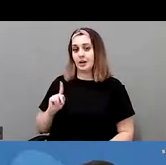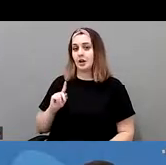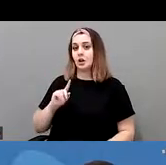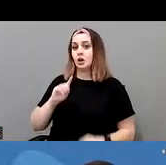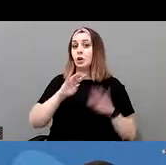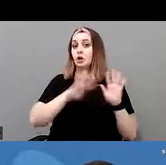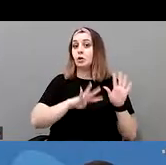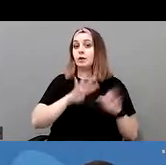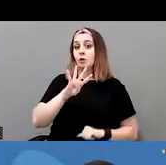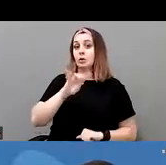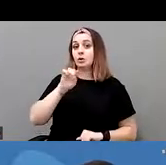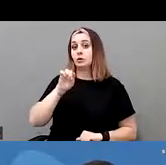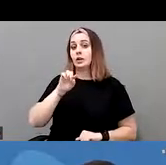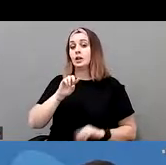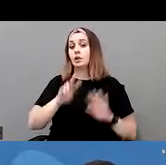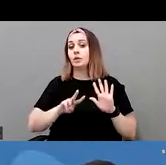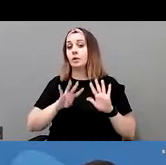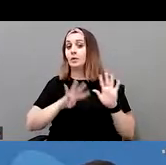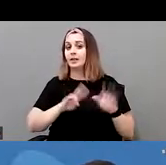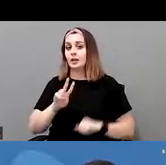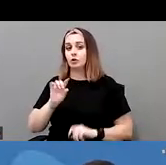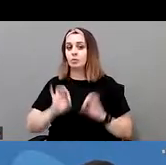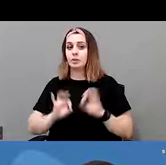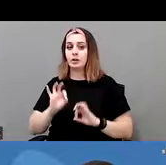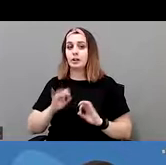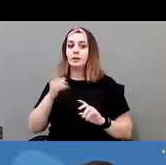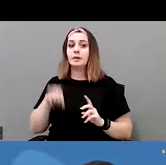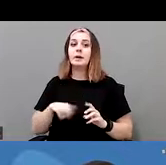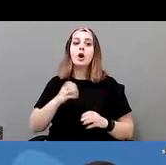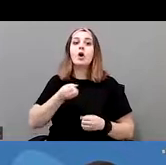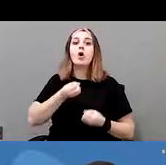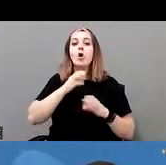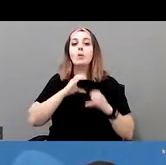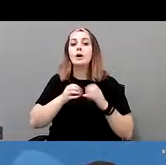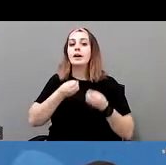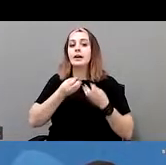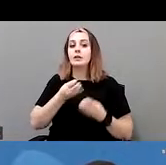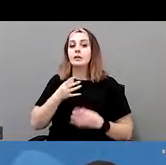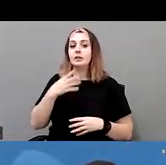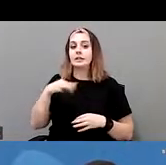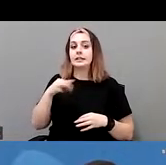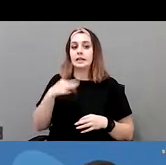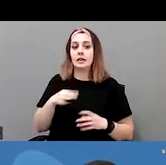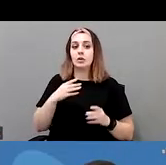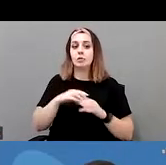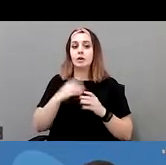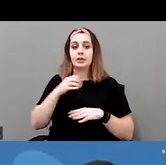y un 92%, seguido del comunicador sencillo y comunicador secuencial y sistemas combinados.